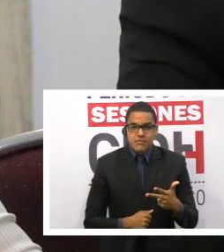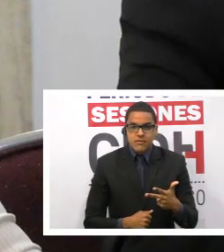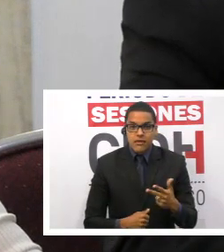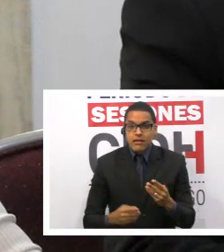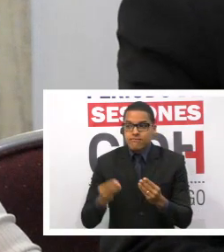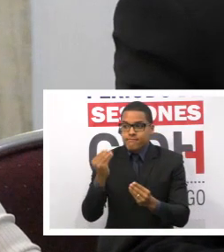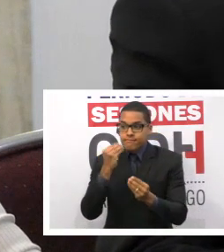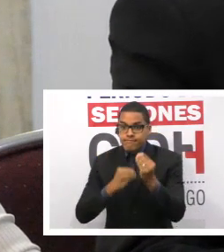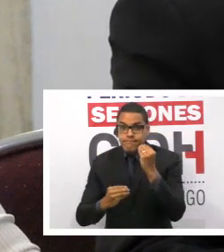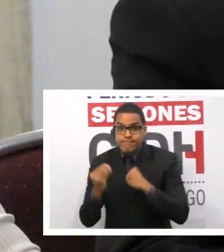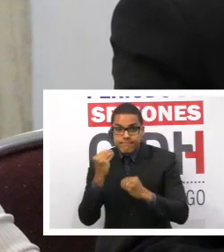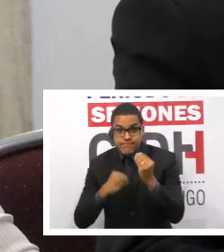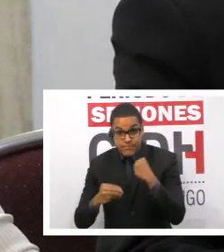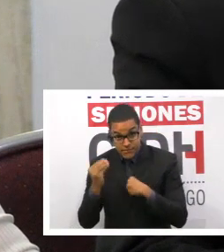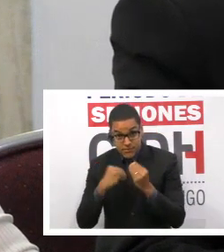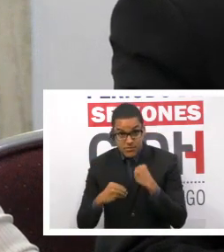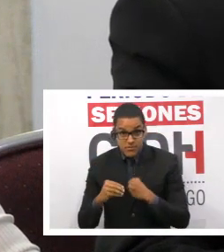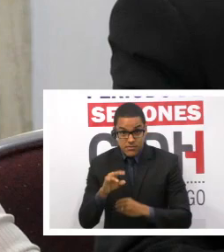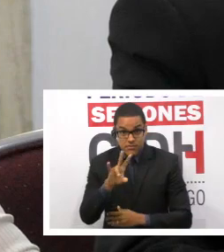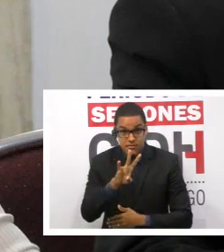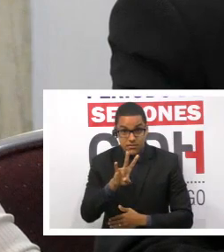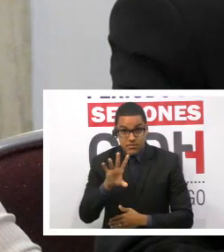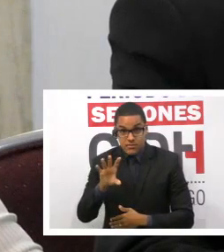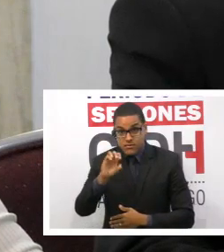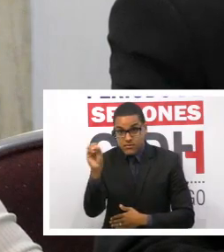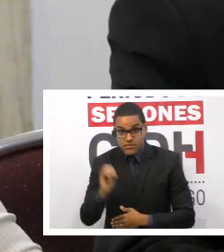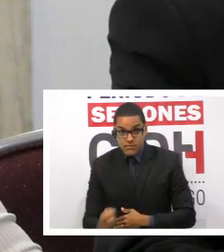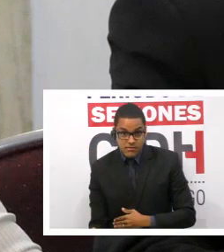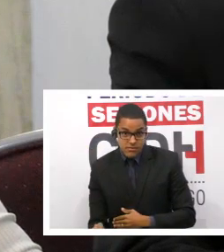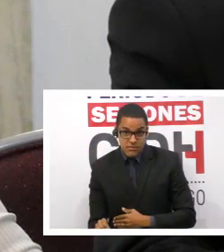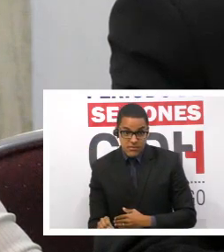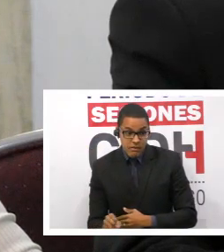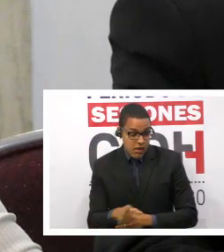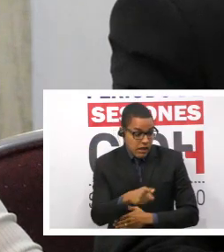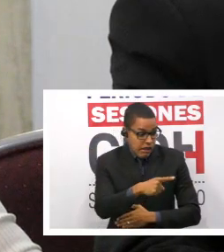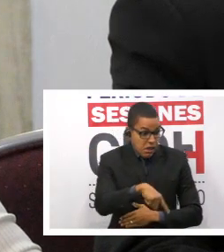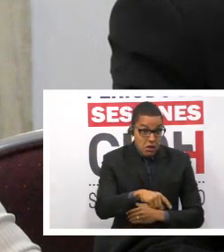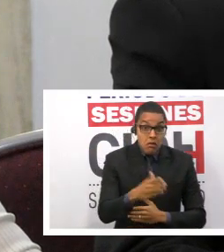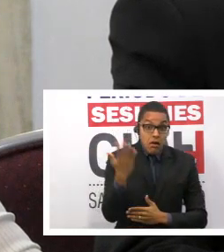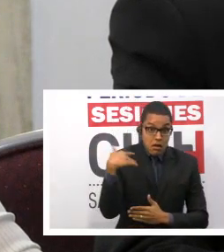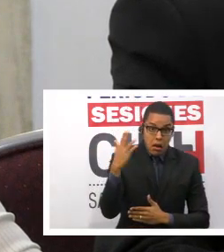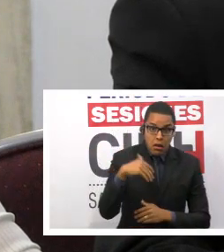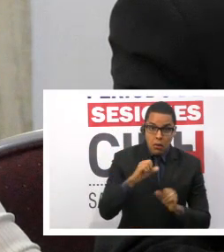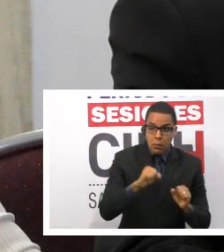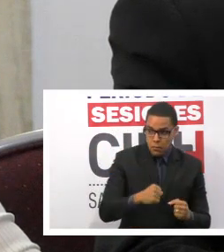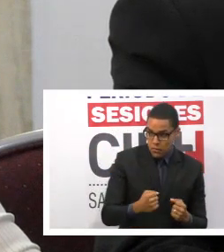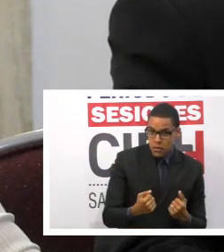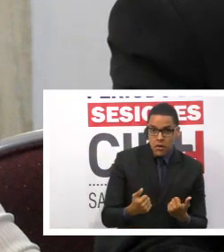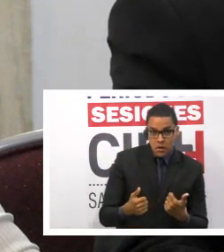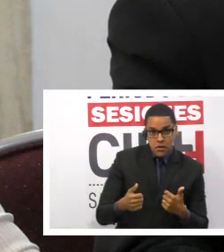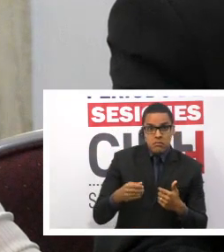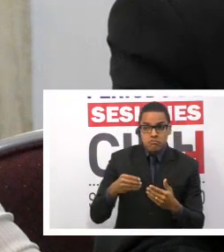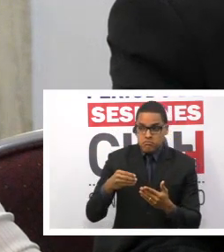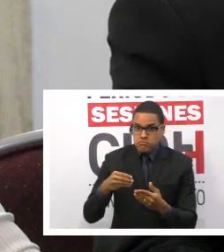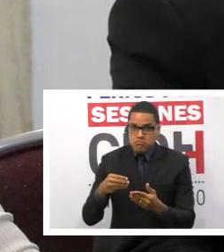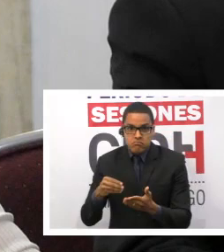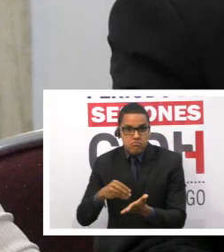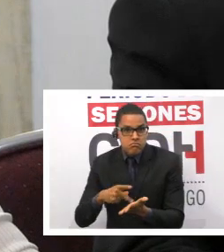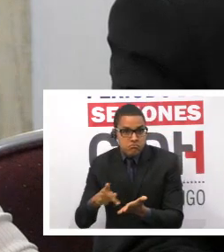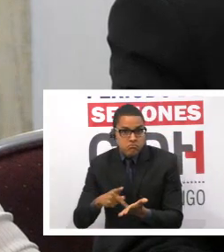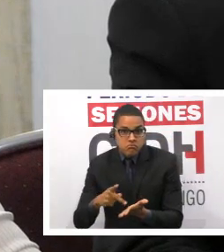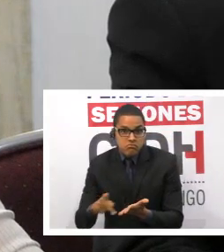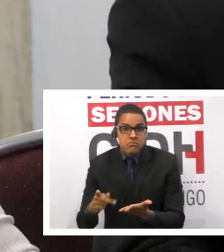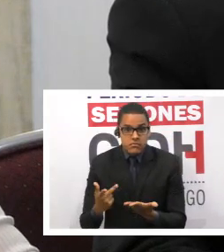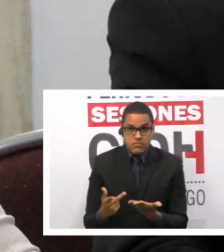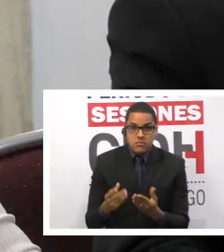de 75 por ciento del número de beneficiarios a me están dando varios abortos inseguros a alimentar que tirar umbrales del mapa